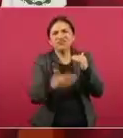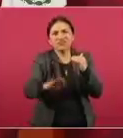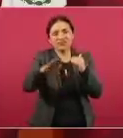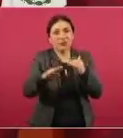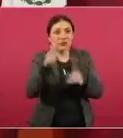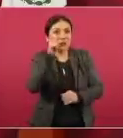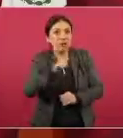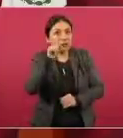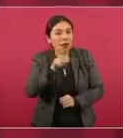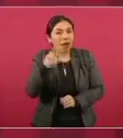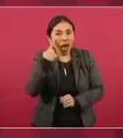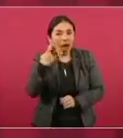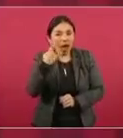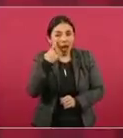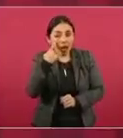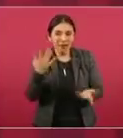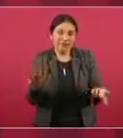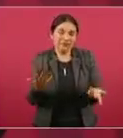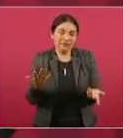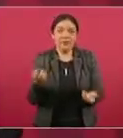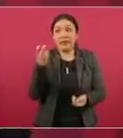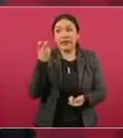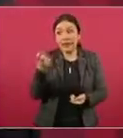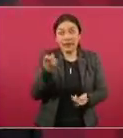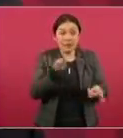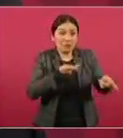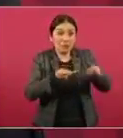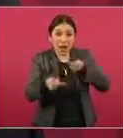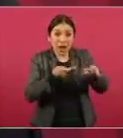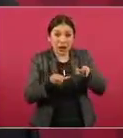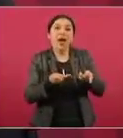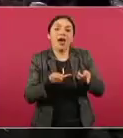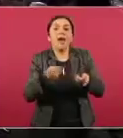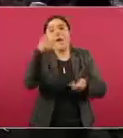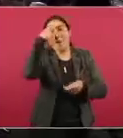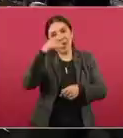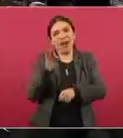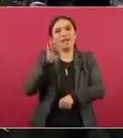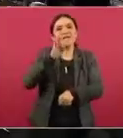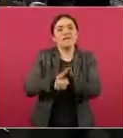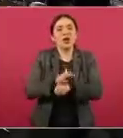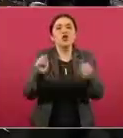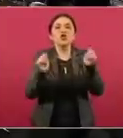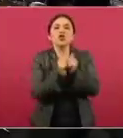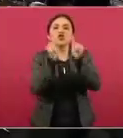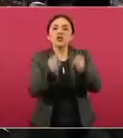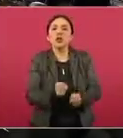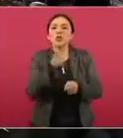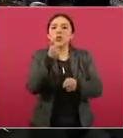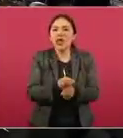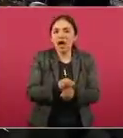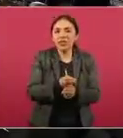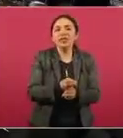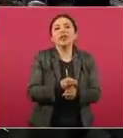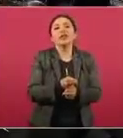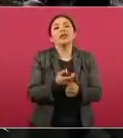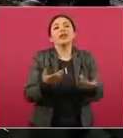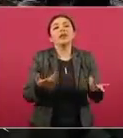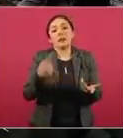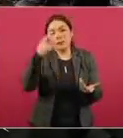Entonces, este plan es para garantizar que haya seguridad, que el que tiene un